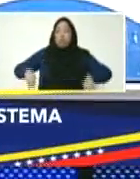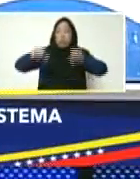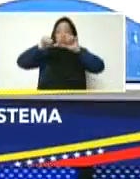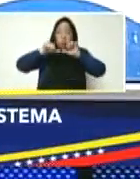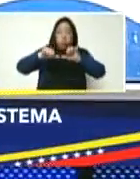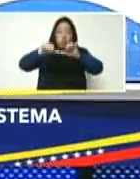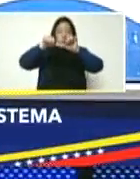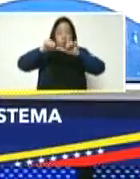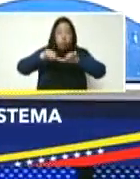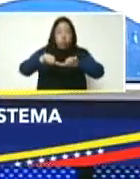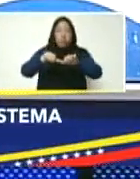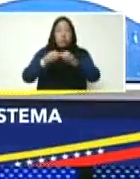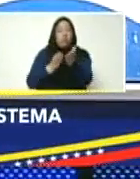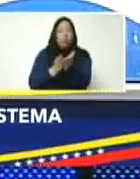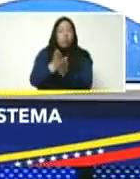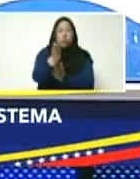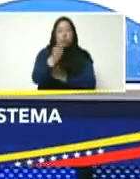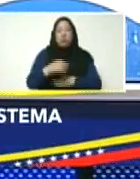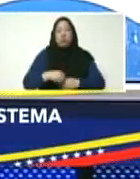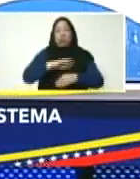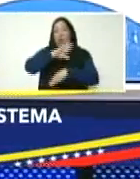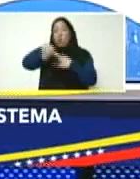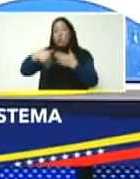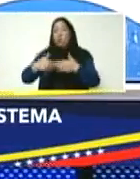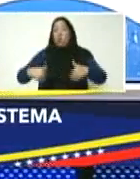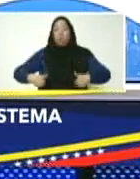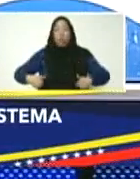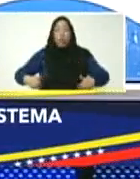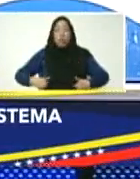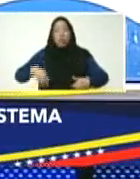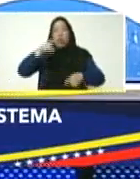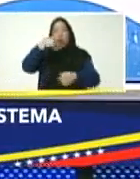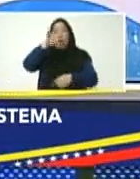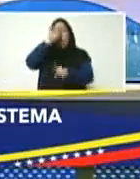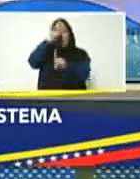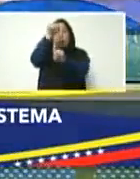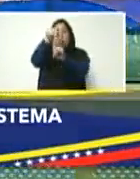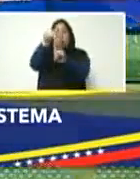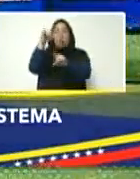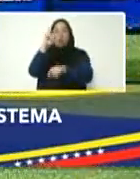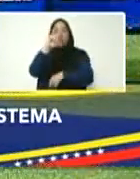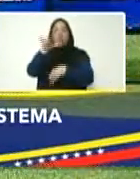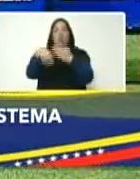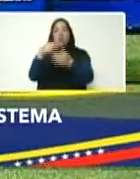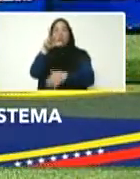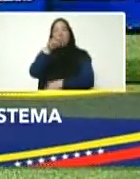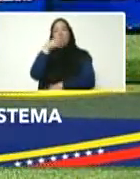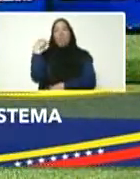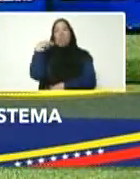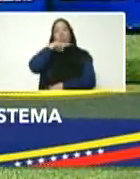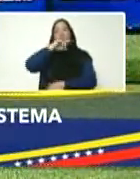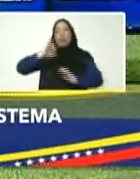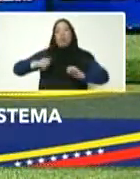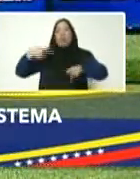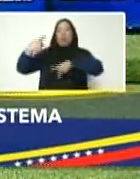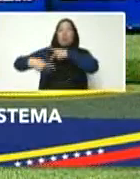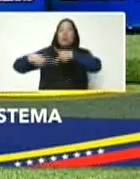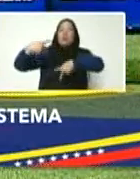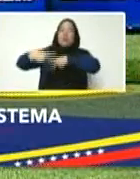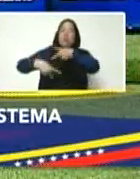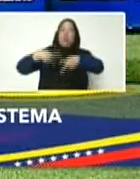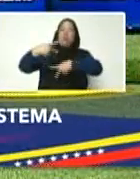continuar en todo el esfuerzo. Hay una meta. Lunes 3 de octubre arranca